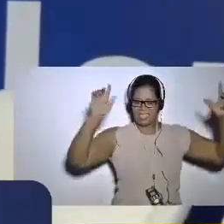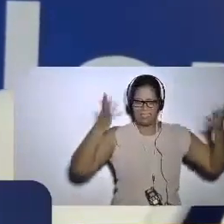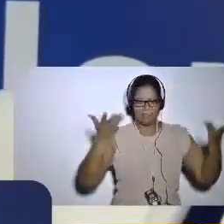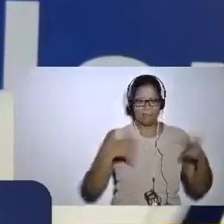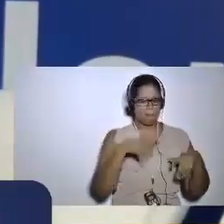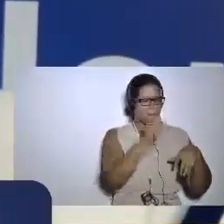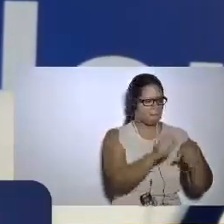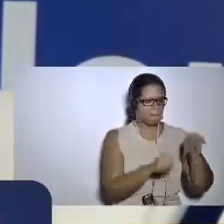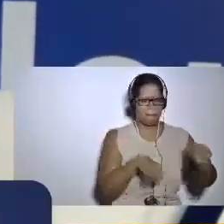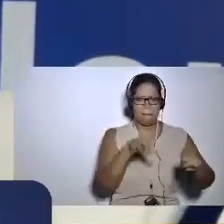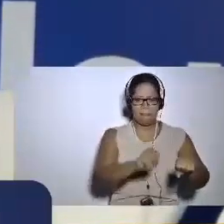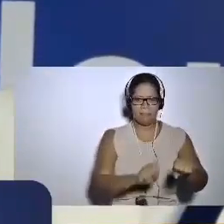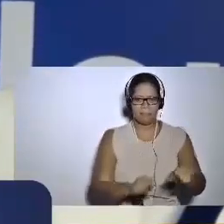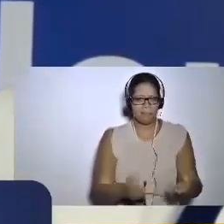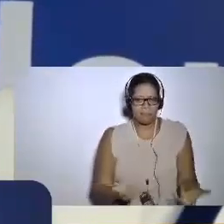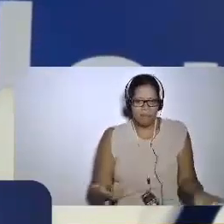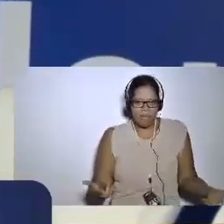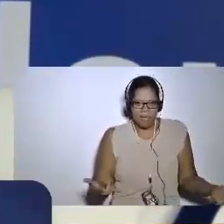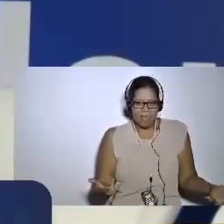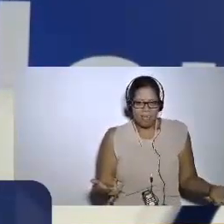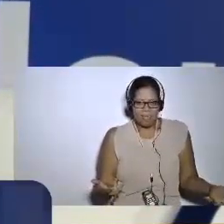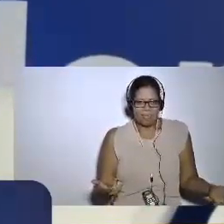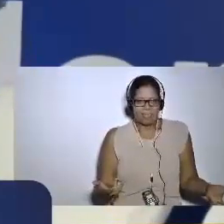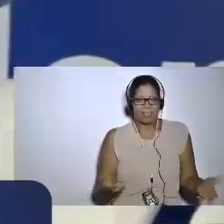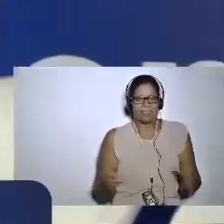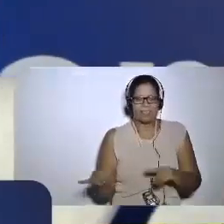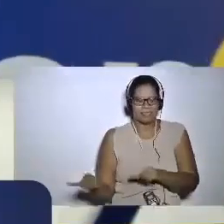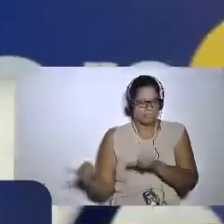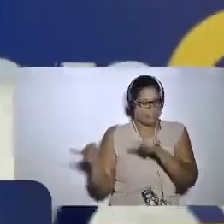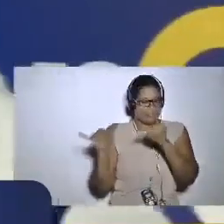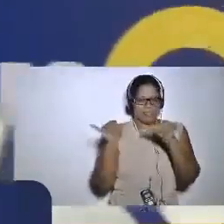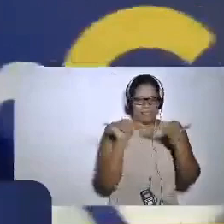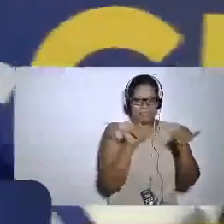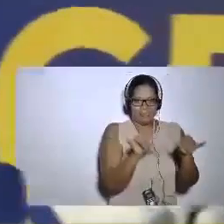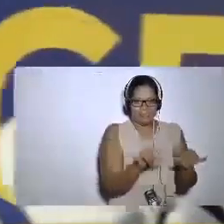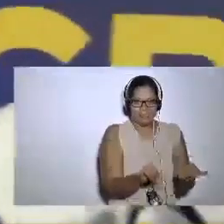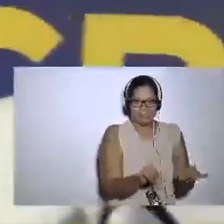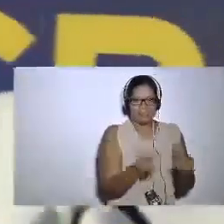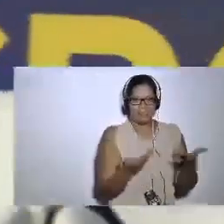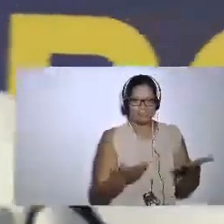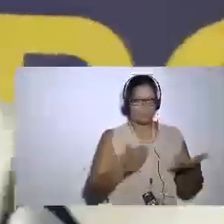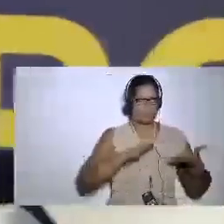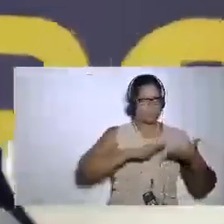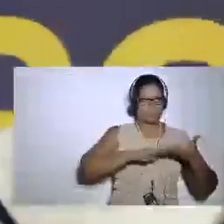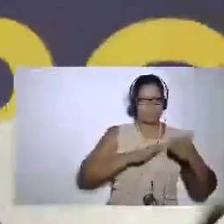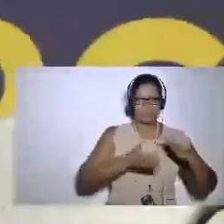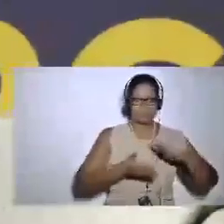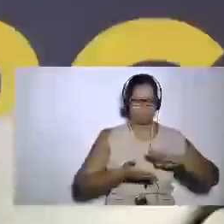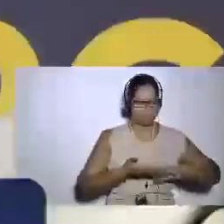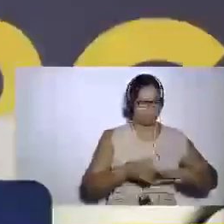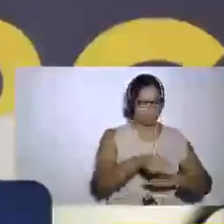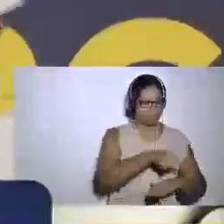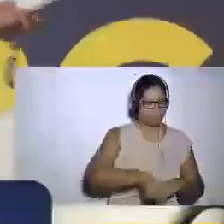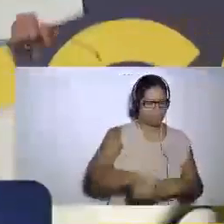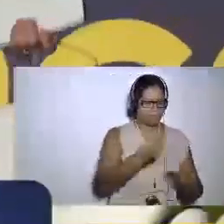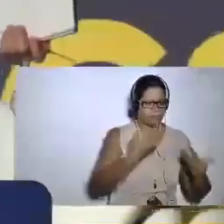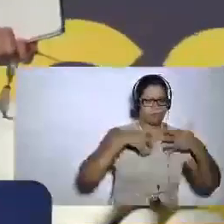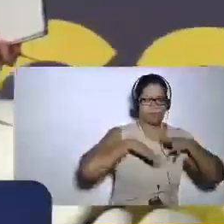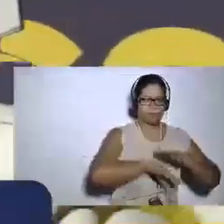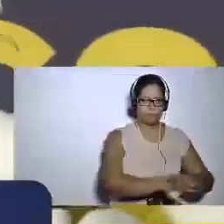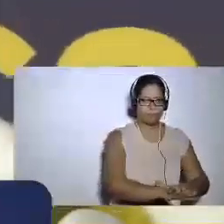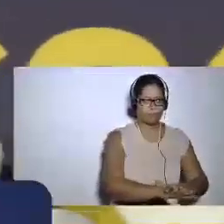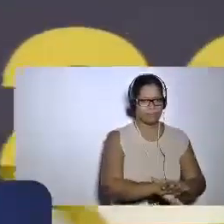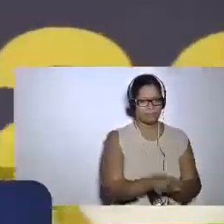aquellos terrenos que no son de nadie. Y esto es lo bonito, que no es el caos que necesita un